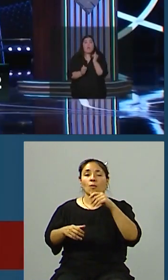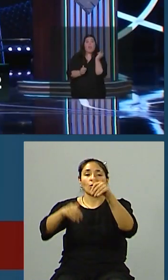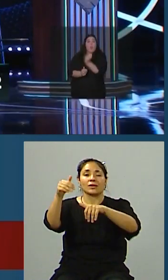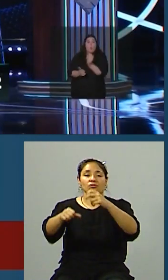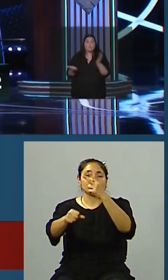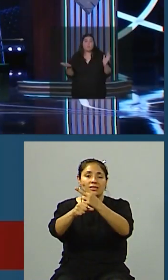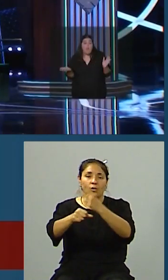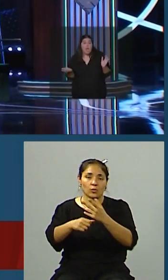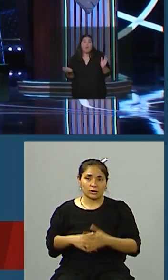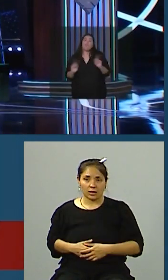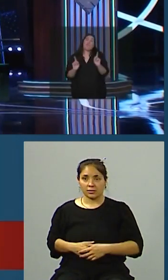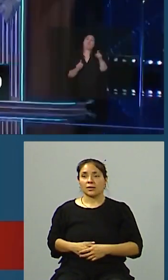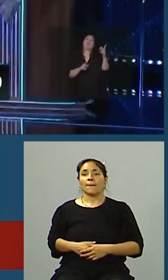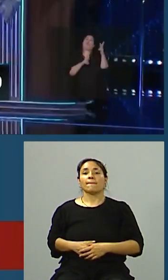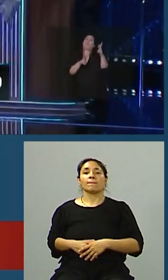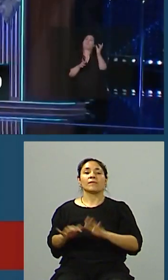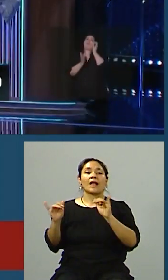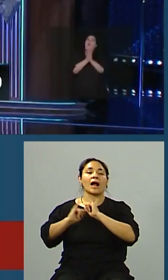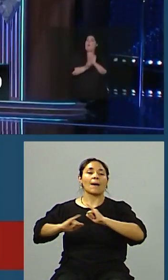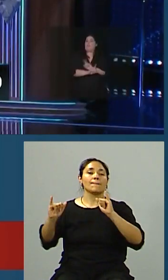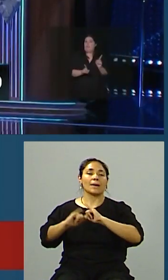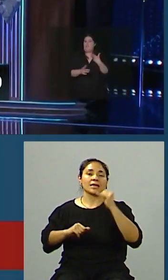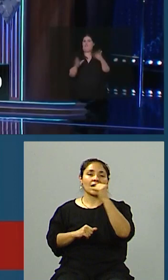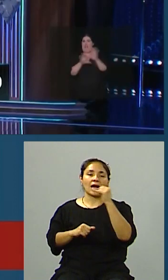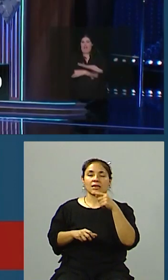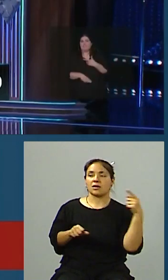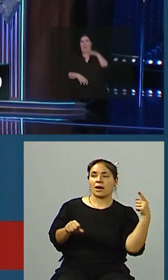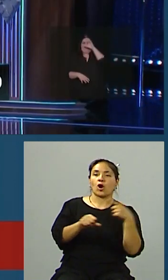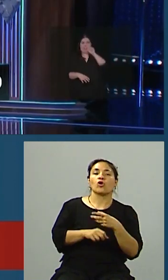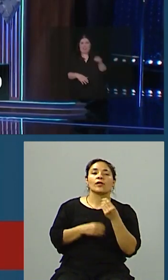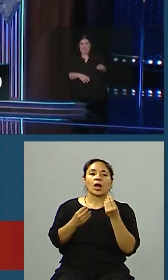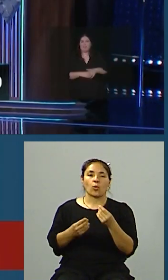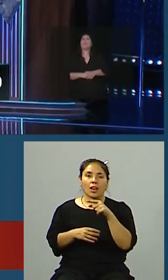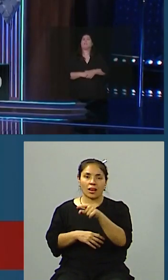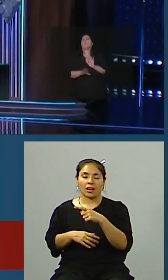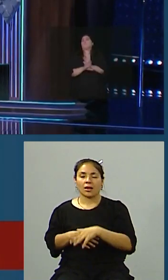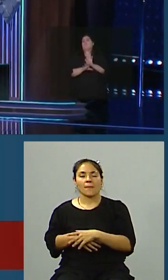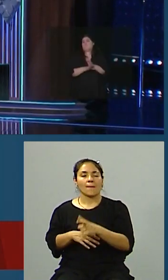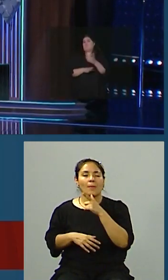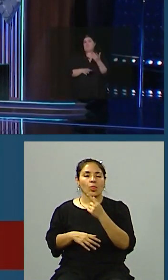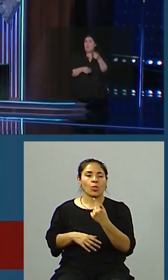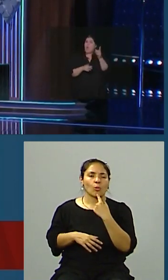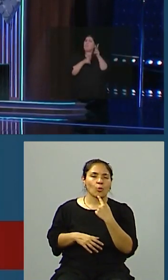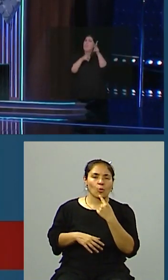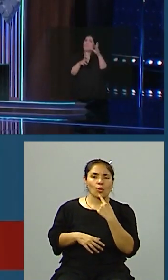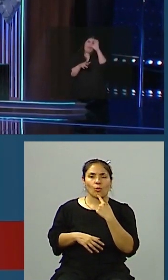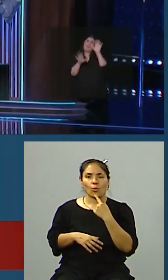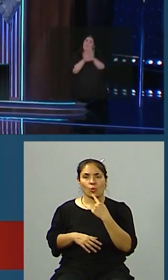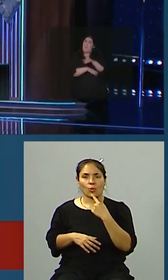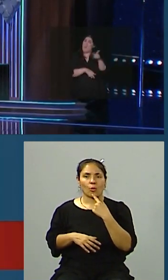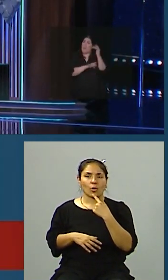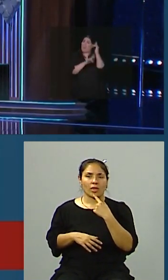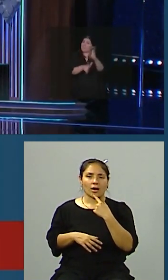podría decir, bueno, la campaña negativa de Massa está focalizada en presentar dudas e inquietudes sobre la figura de Milei, y